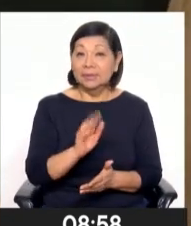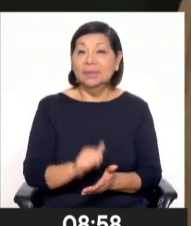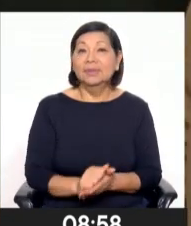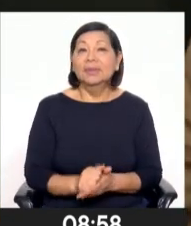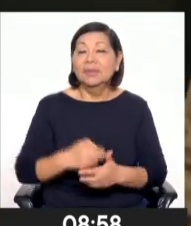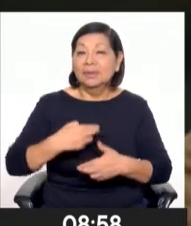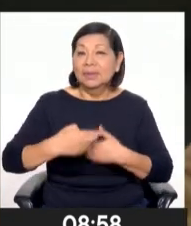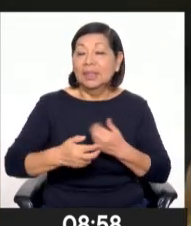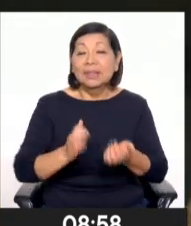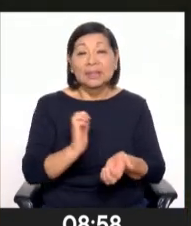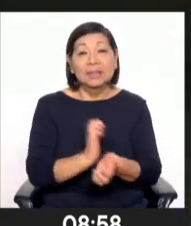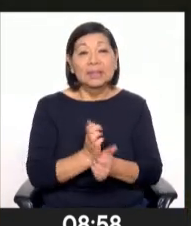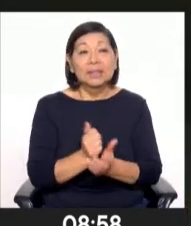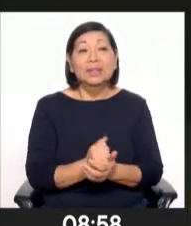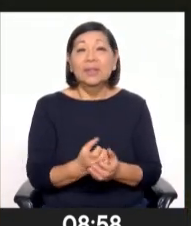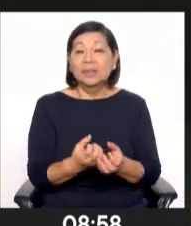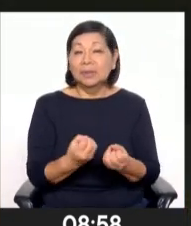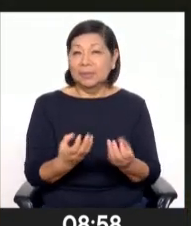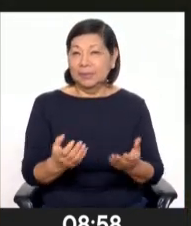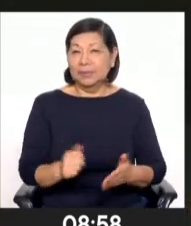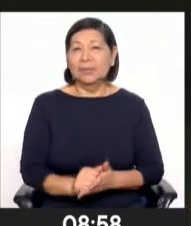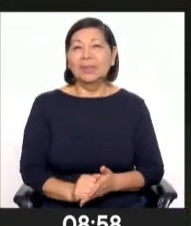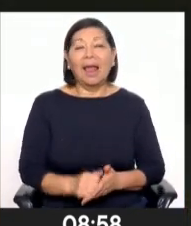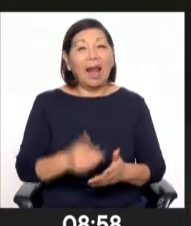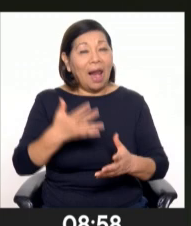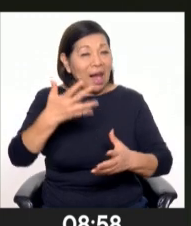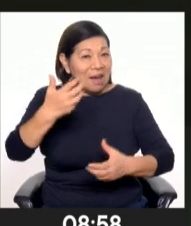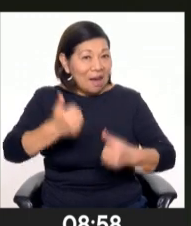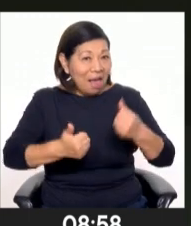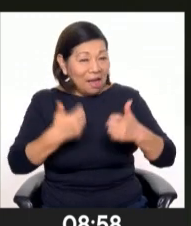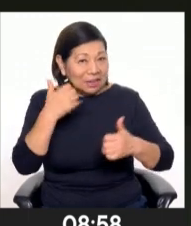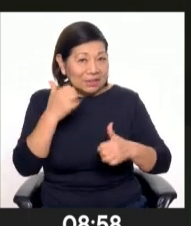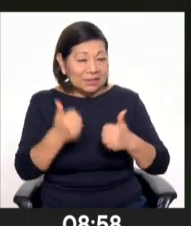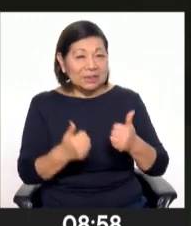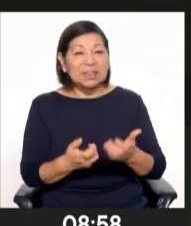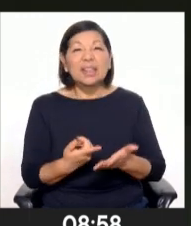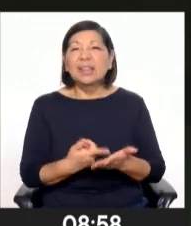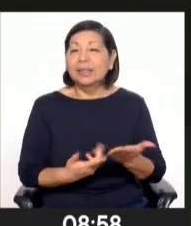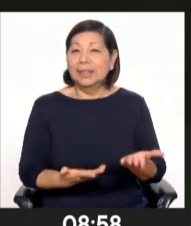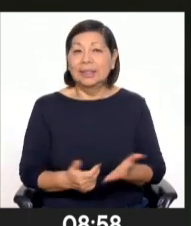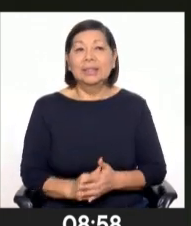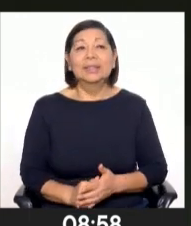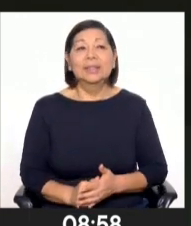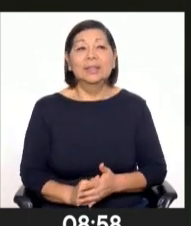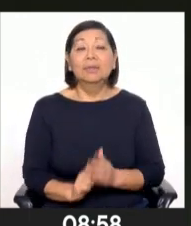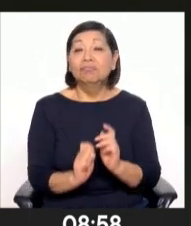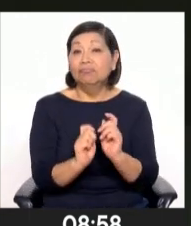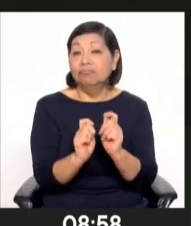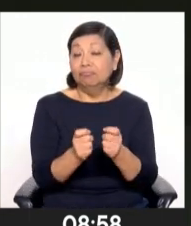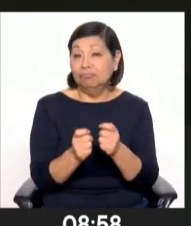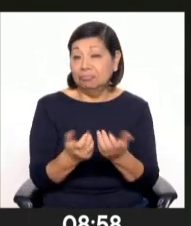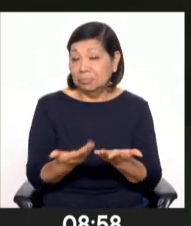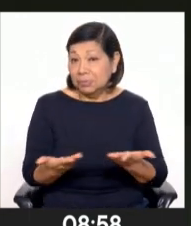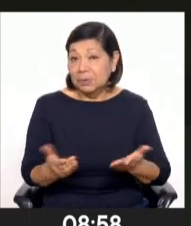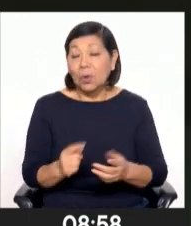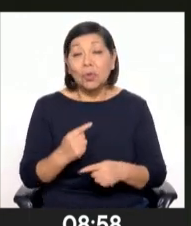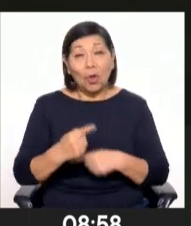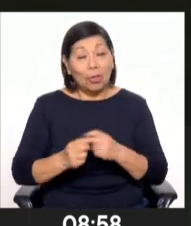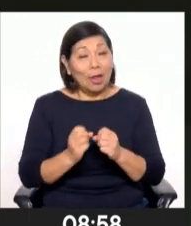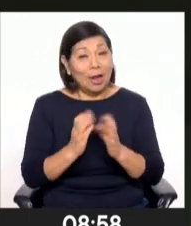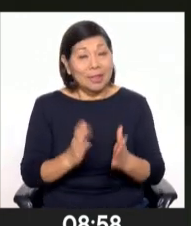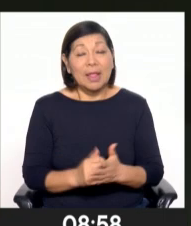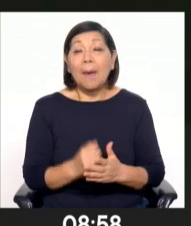actividad de producción de quesos hay muchos productores de leche a nivel nacional que se dedican a entregar su producción diaria